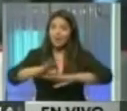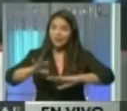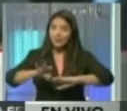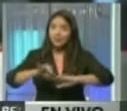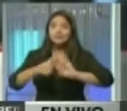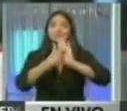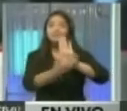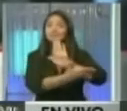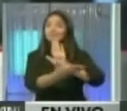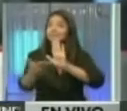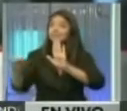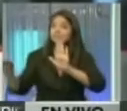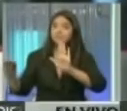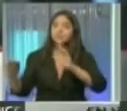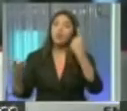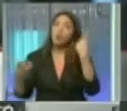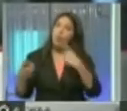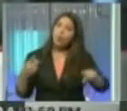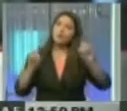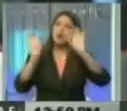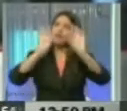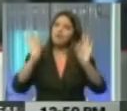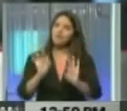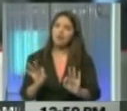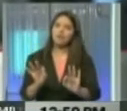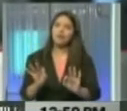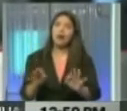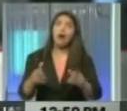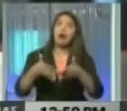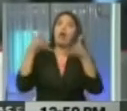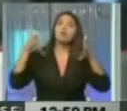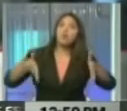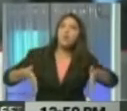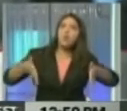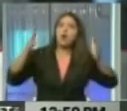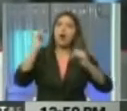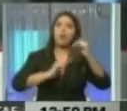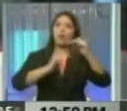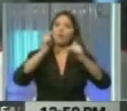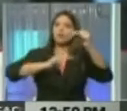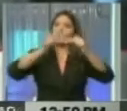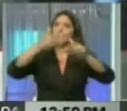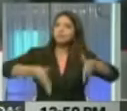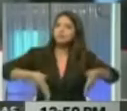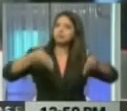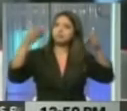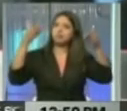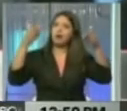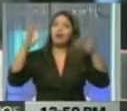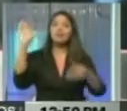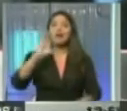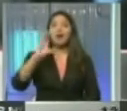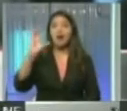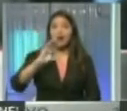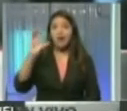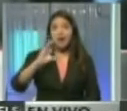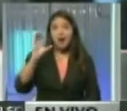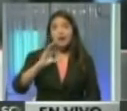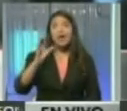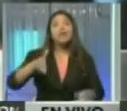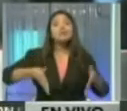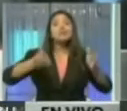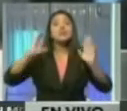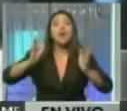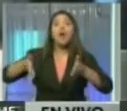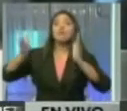mira desde otra posibilidad esos grandes edificios que se levantaron en la llamada modernidad caraqueña, que fueron edificios